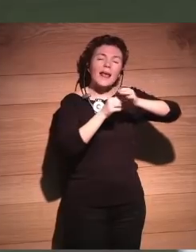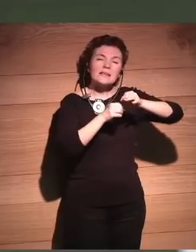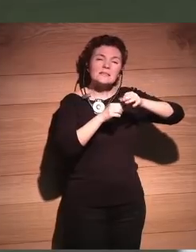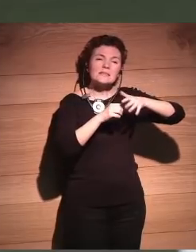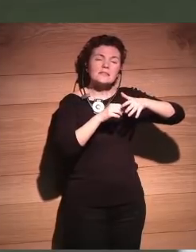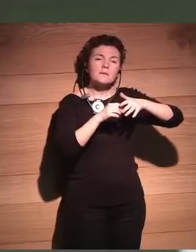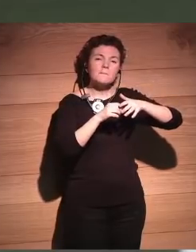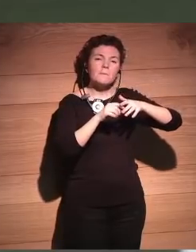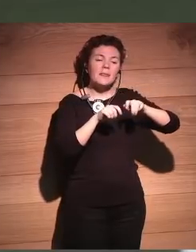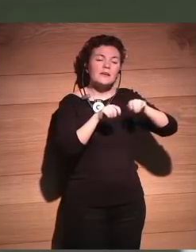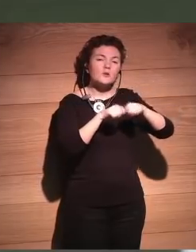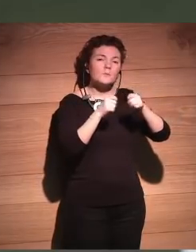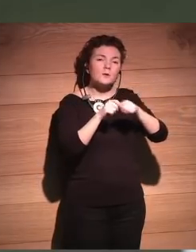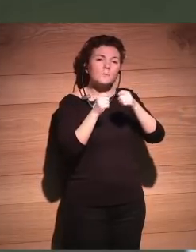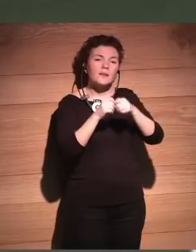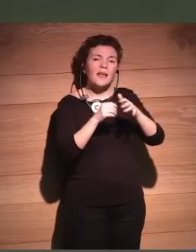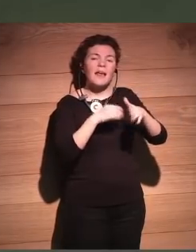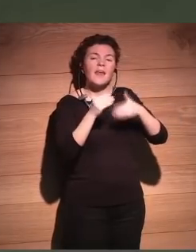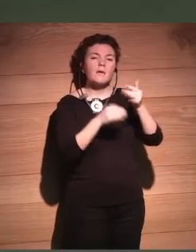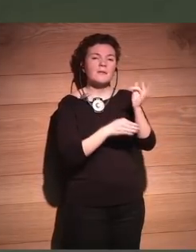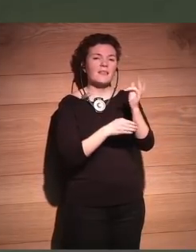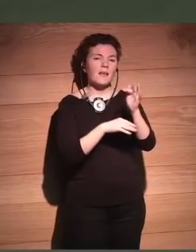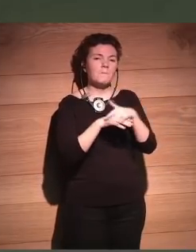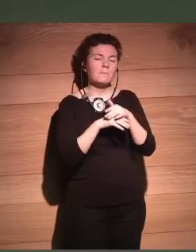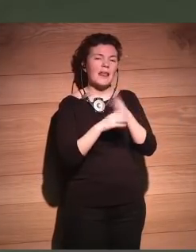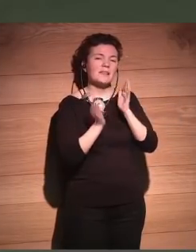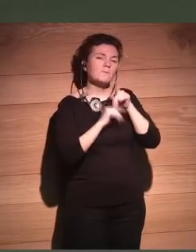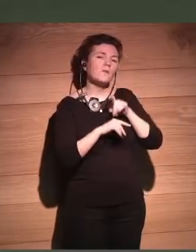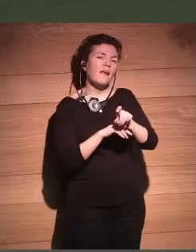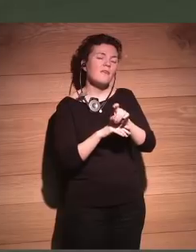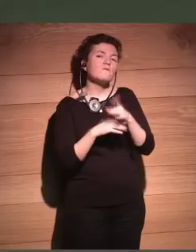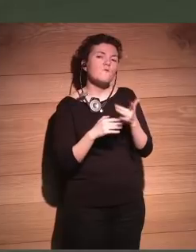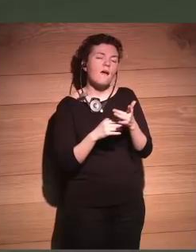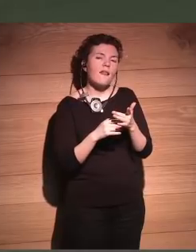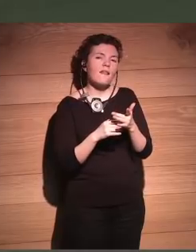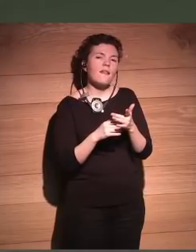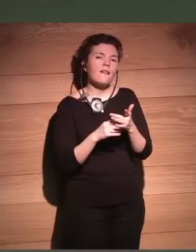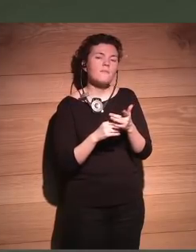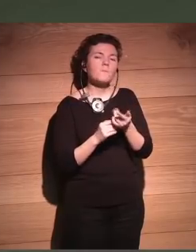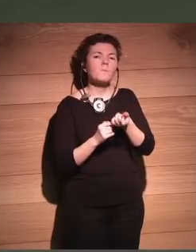que se va rompiendo, crea una gran ventaja para el tratamiento de cáncer, que es una liberación